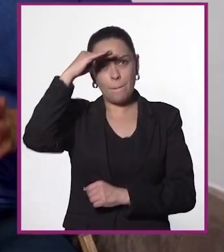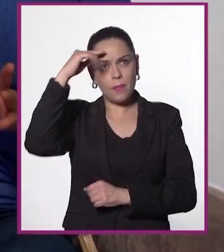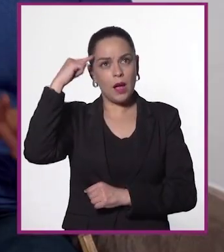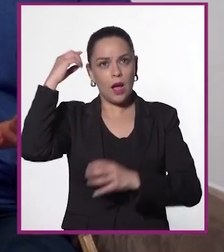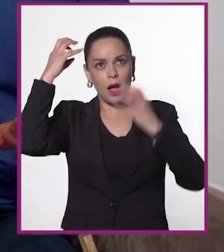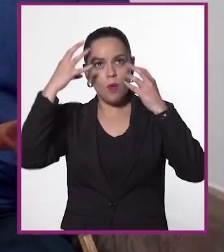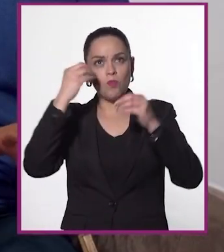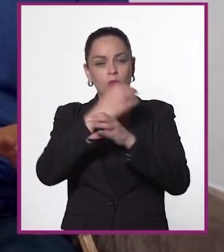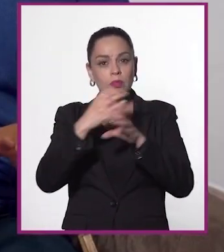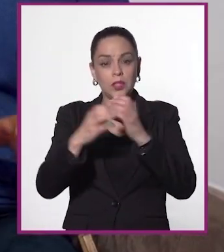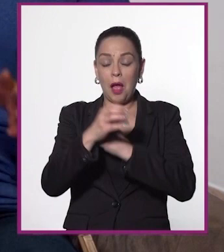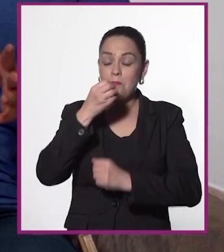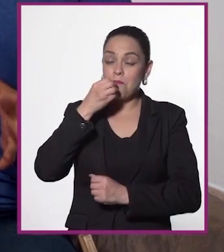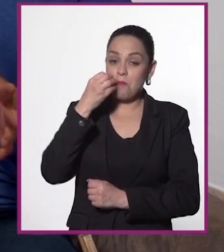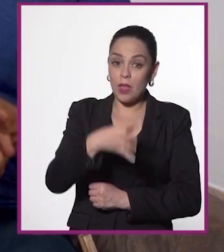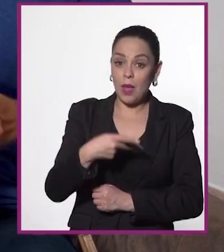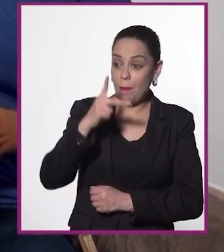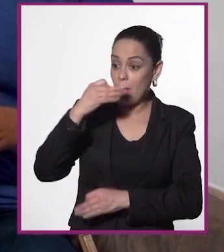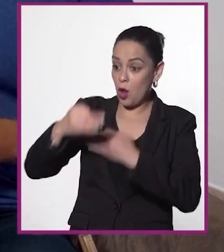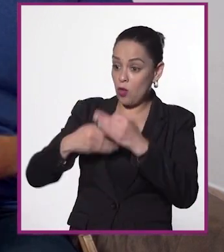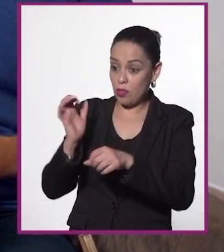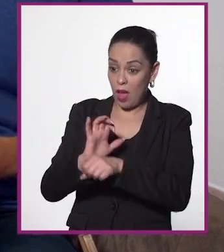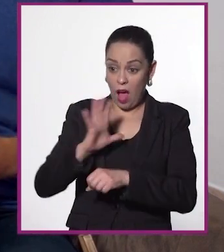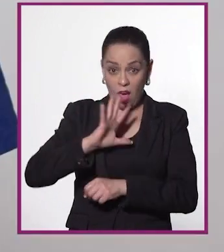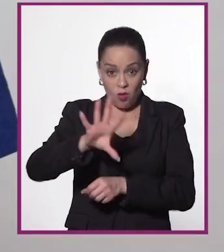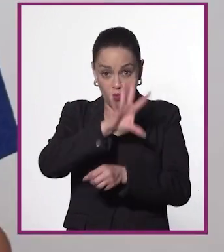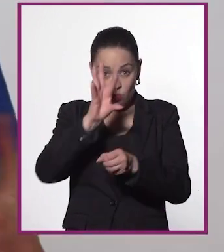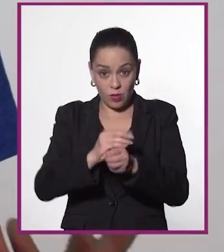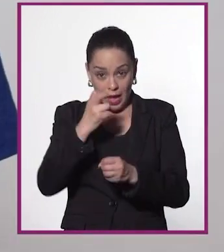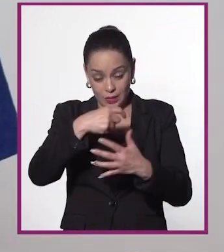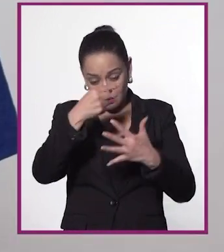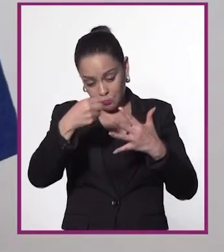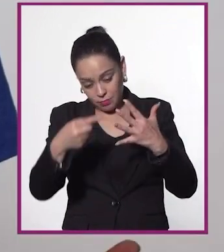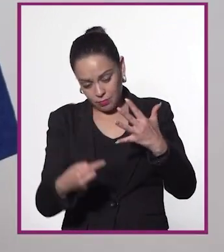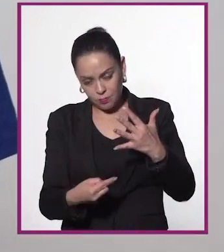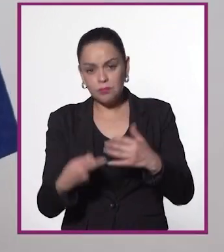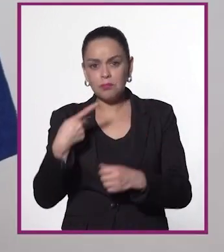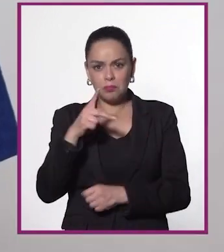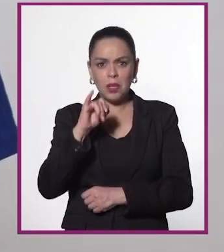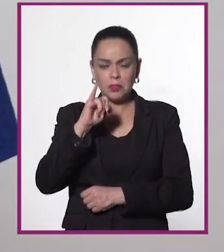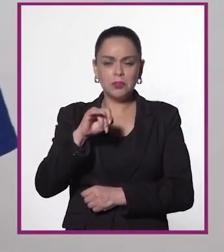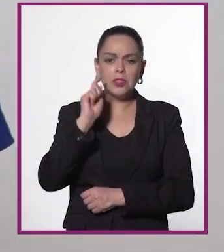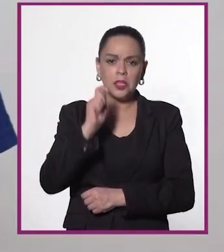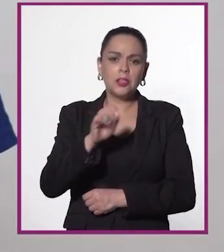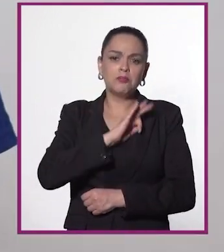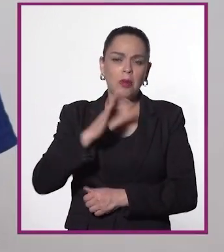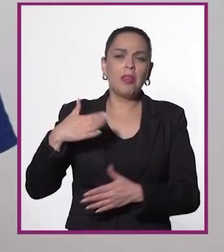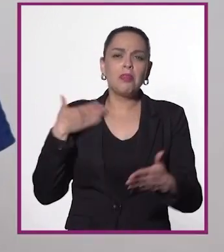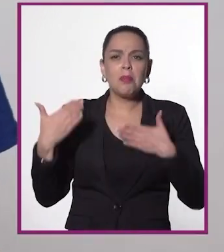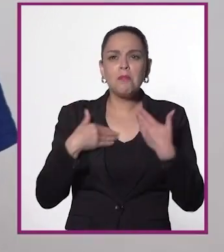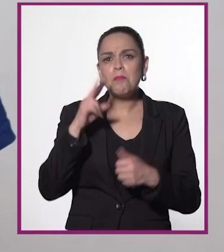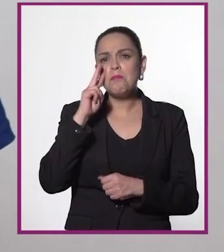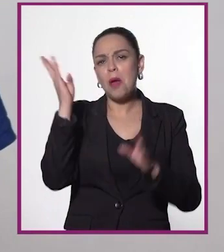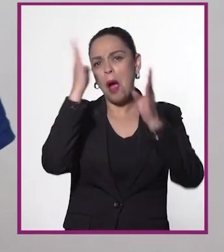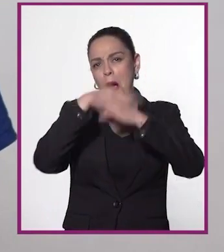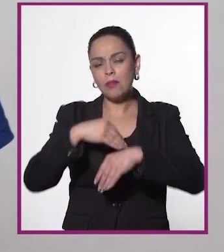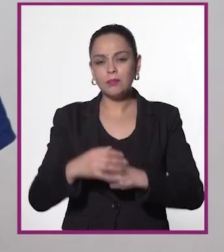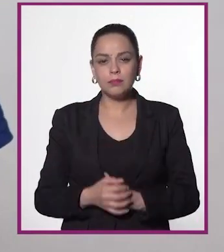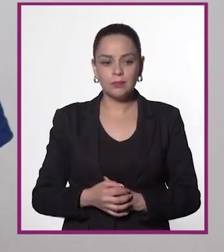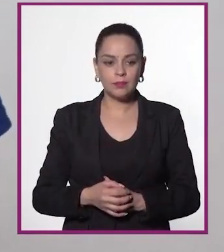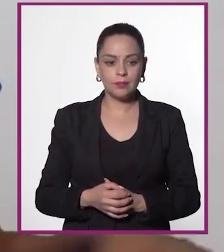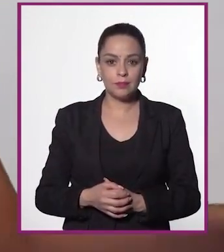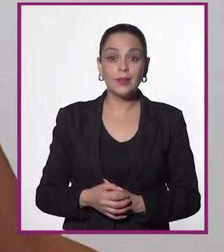aunque no todas las películas tienen todos estos elementos, también son válidas como fuente de entretenimiento. Y hablando